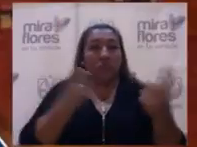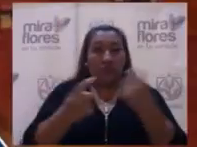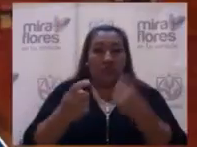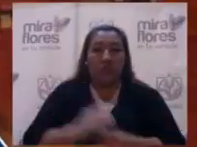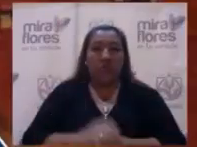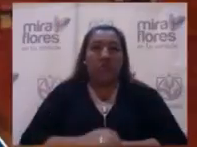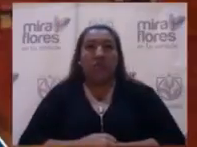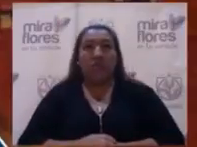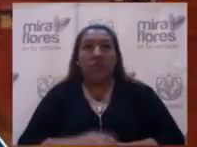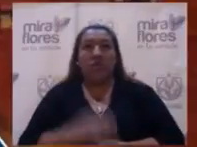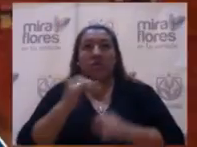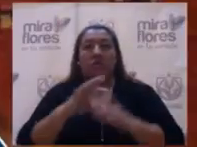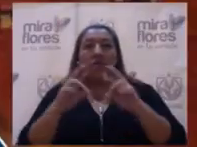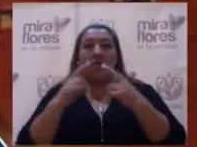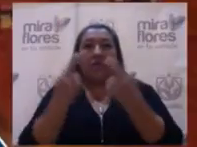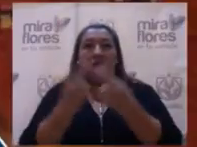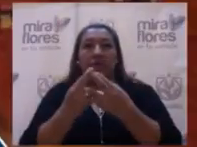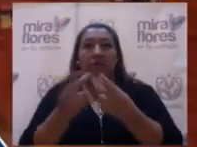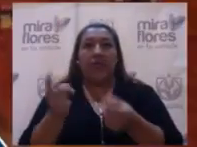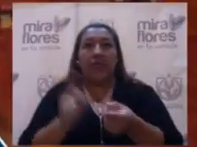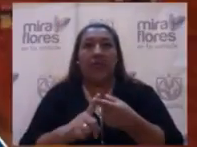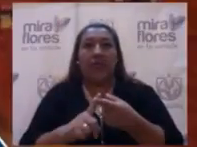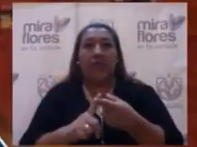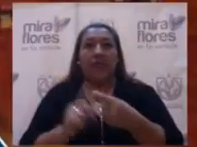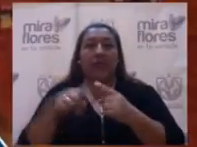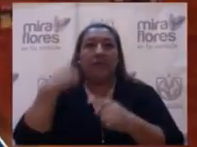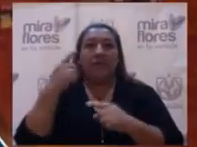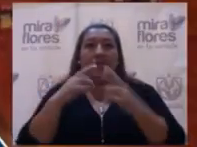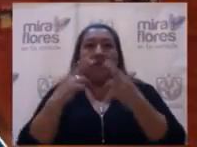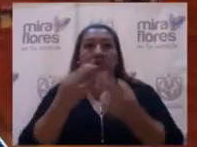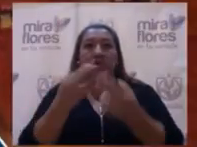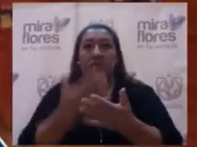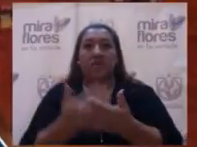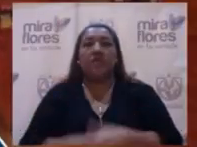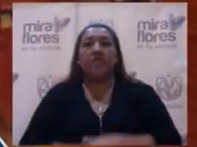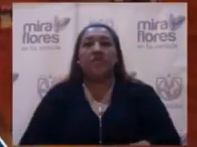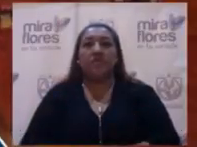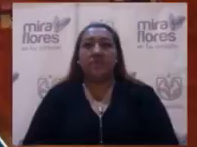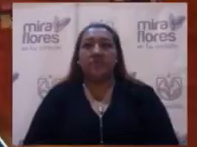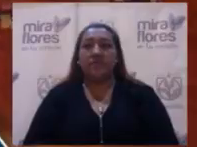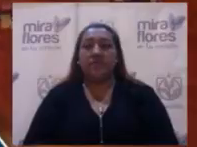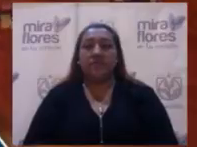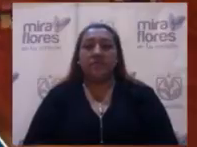sus intervenciones y cerramos la sesión hasta la próxima sesión ordinaria. Muchas gracias.